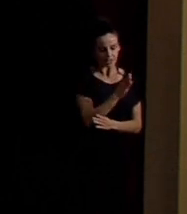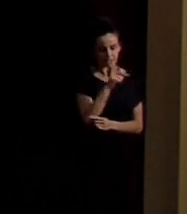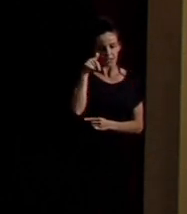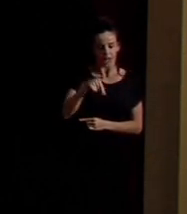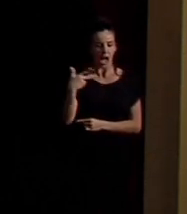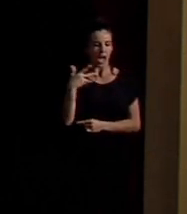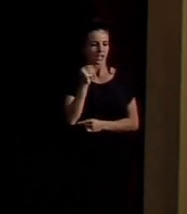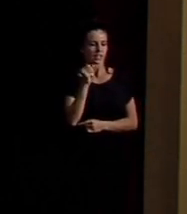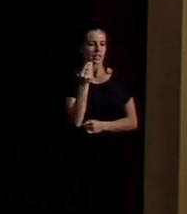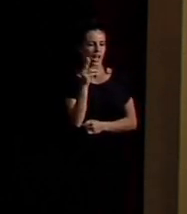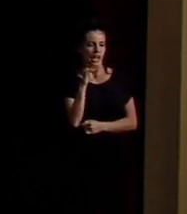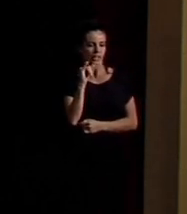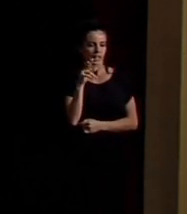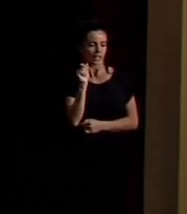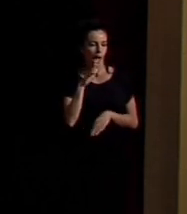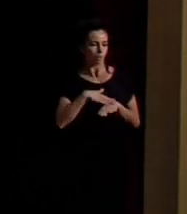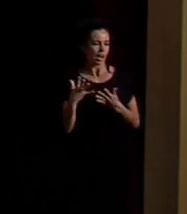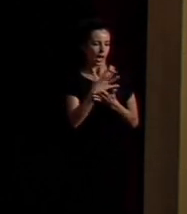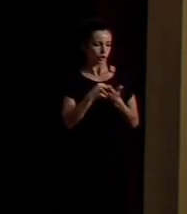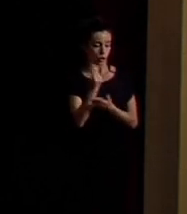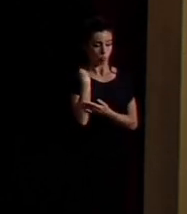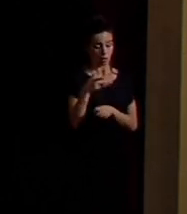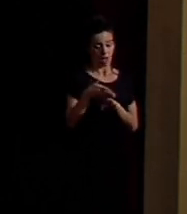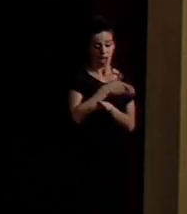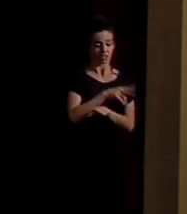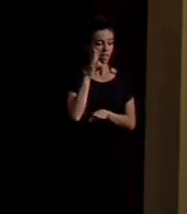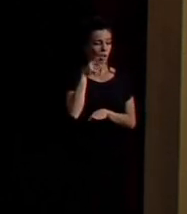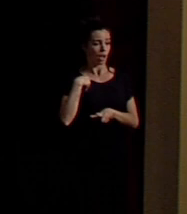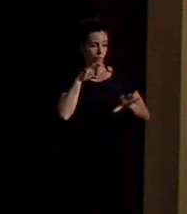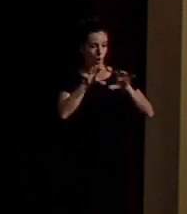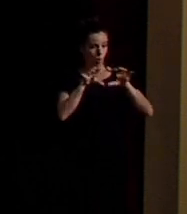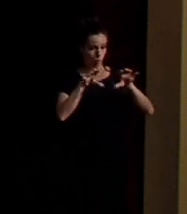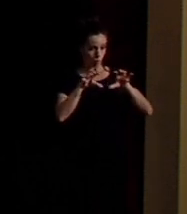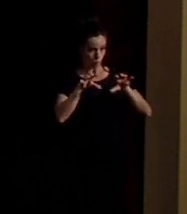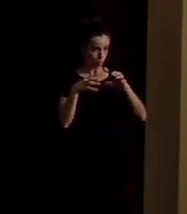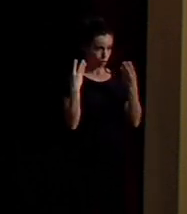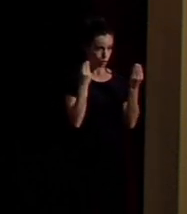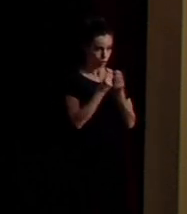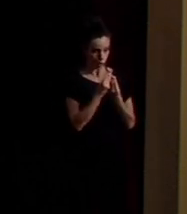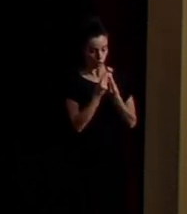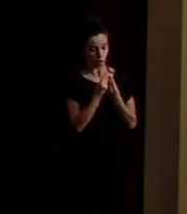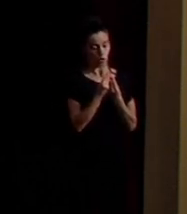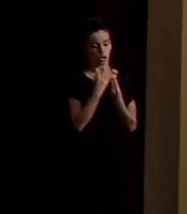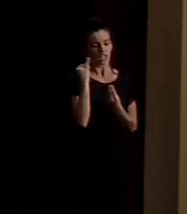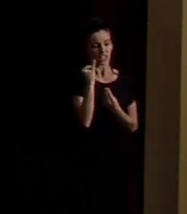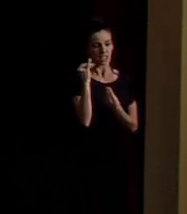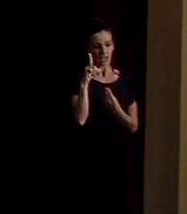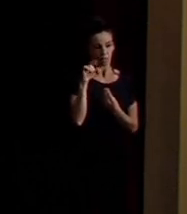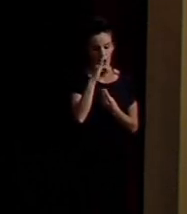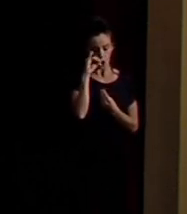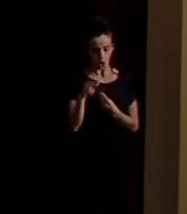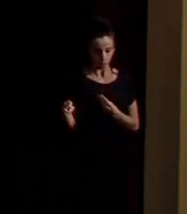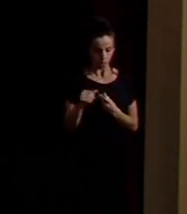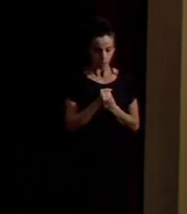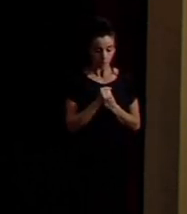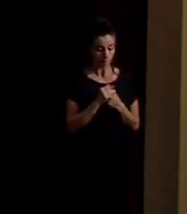misma Shakira que veíamos antes bailando y enseñando el culo en la, con Jennifer López, ¿no? Y claro, al